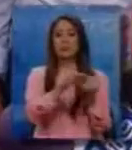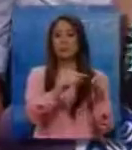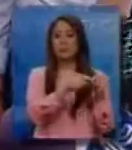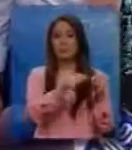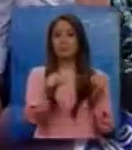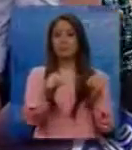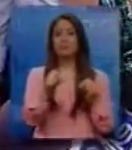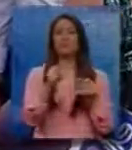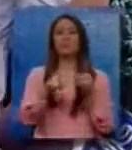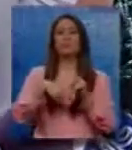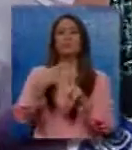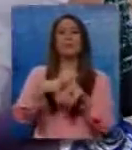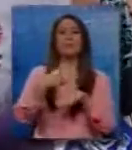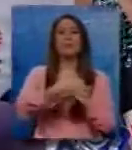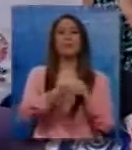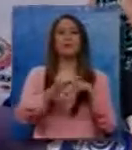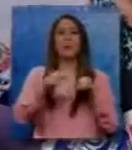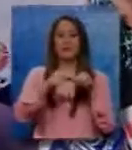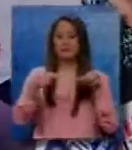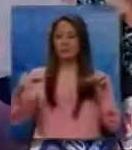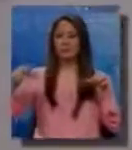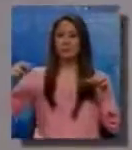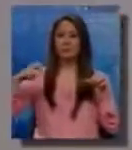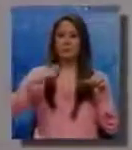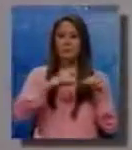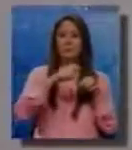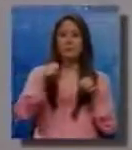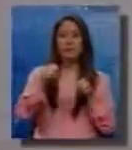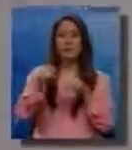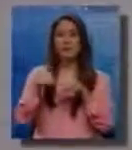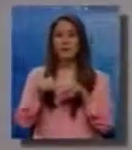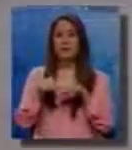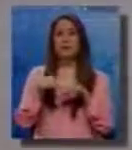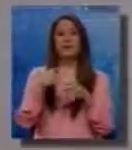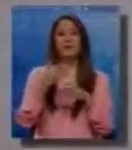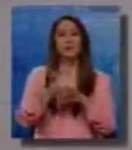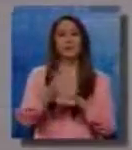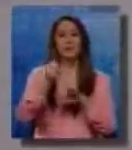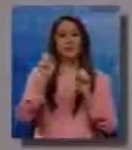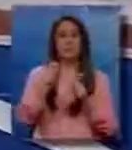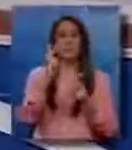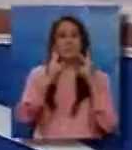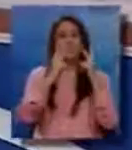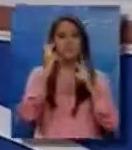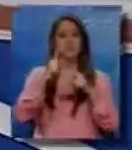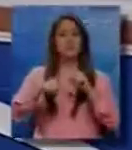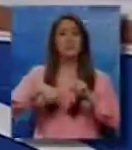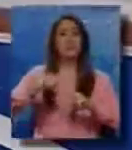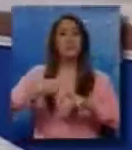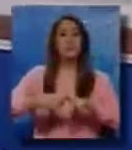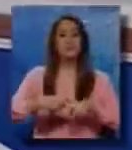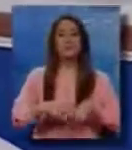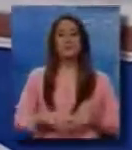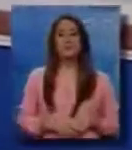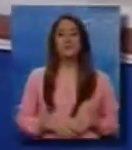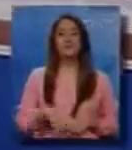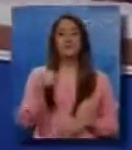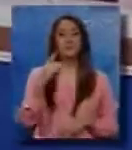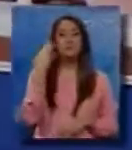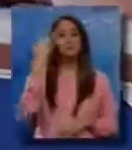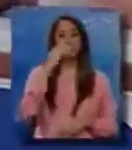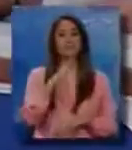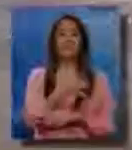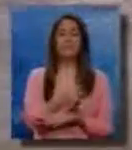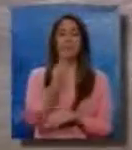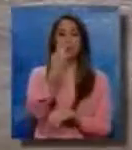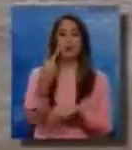atractivos, y Santay, y pronto estará también Samanes. Después a la isla Santay, y luego al Muelle del Malecón, una aventura que dura